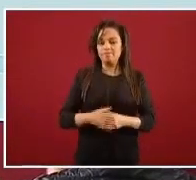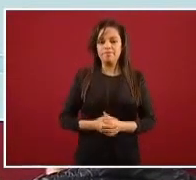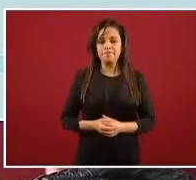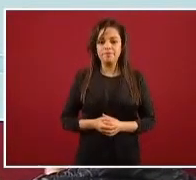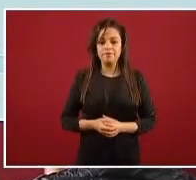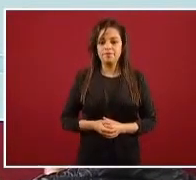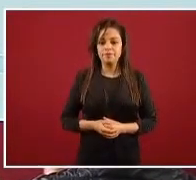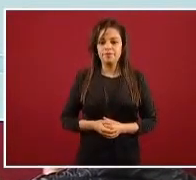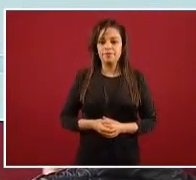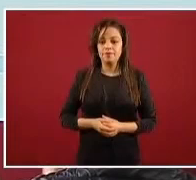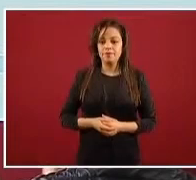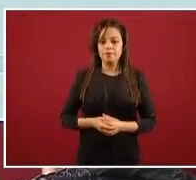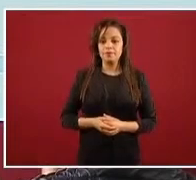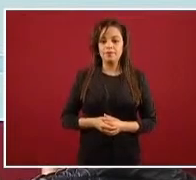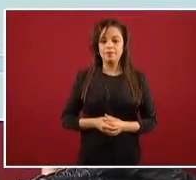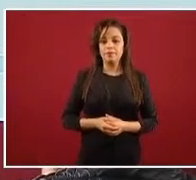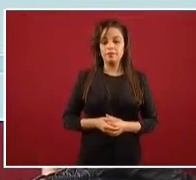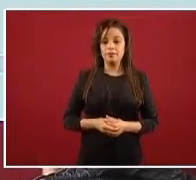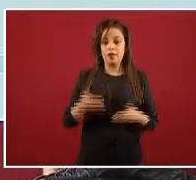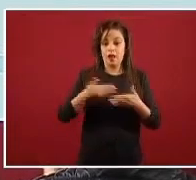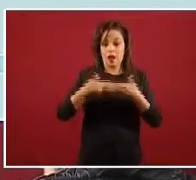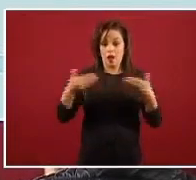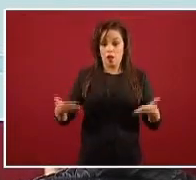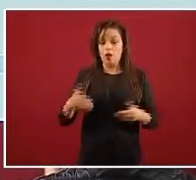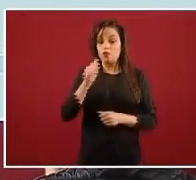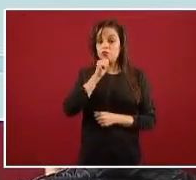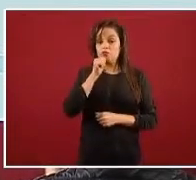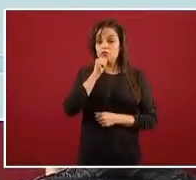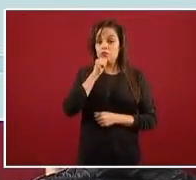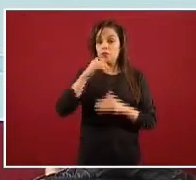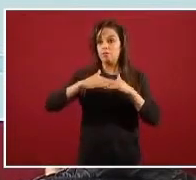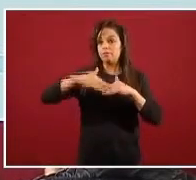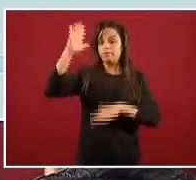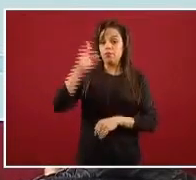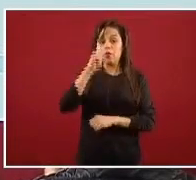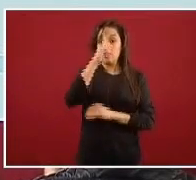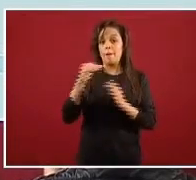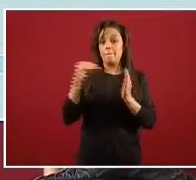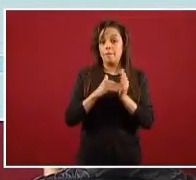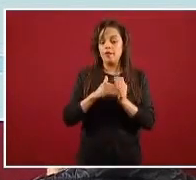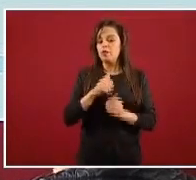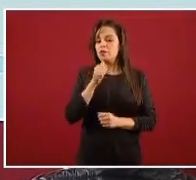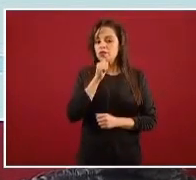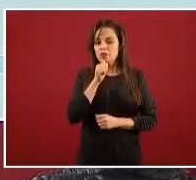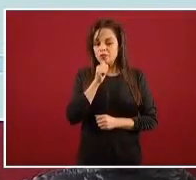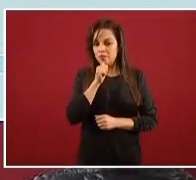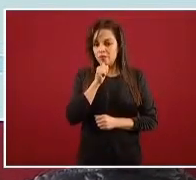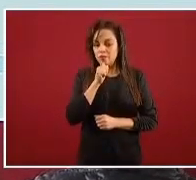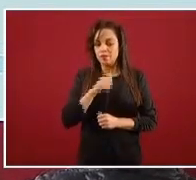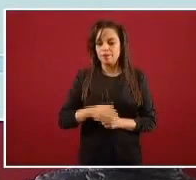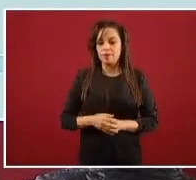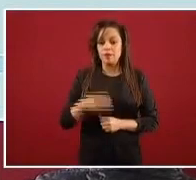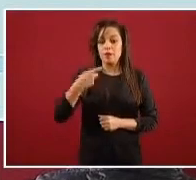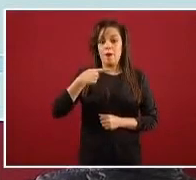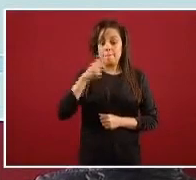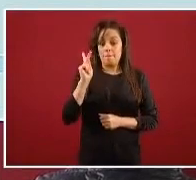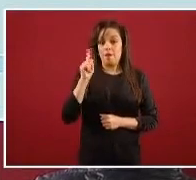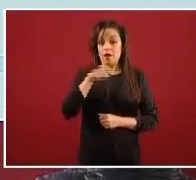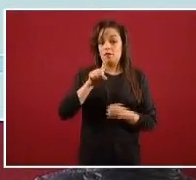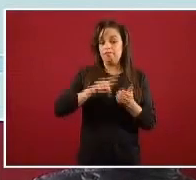hemos rebasado los 1,000 casos registrados. Aunque el crecimiento es muy acelerado,